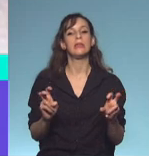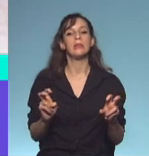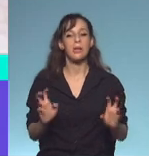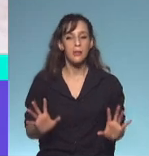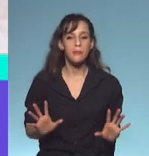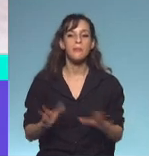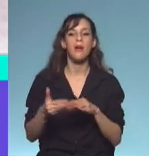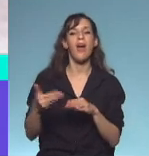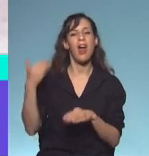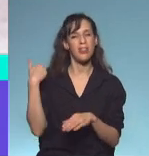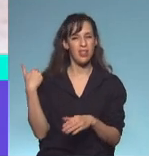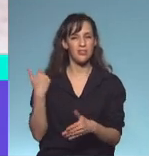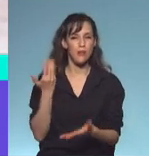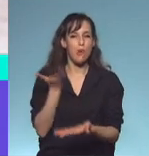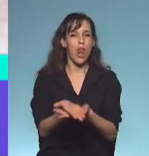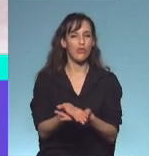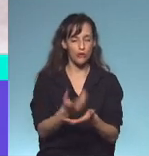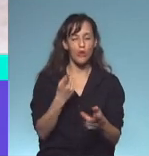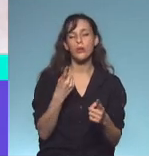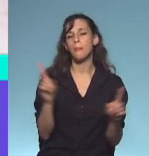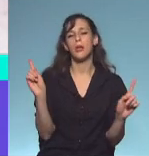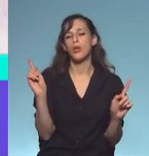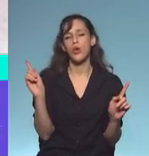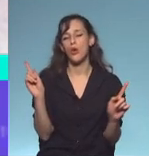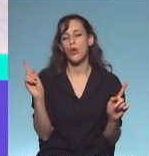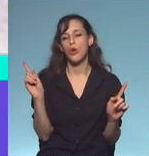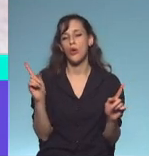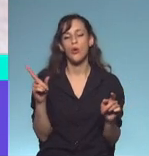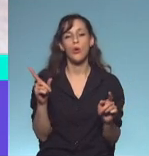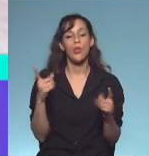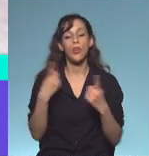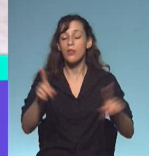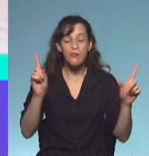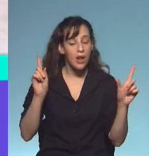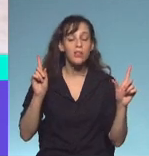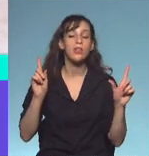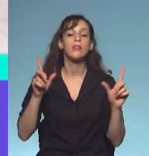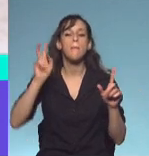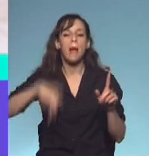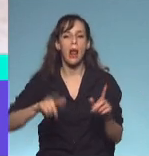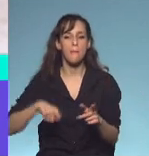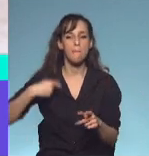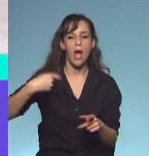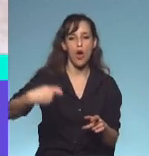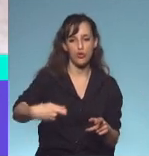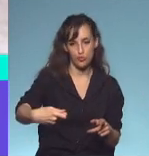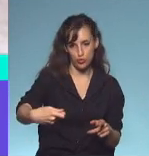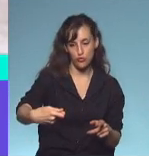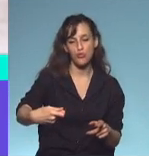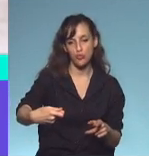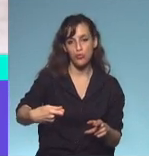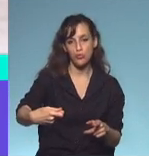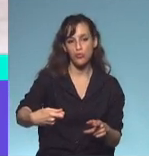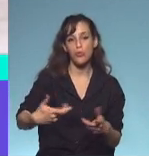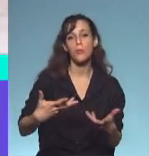su momento la moratoria, pero sino distintos programas de pagos para los contribuyentes medianos